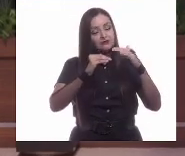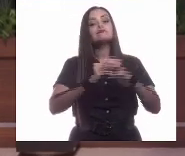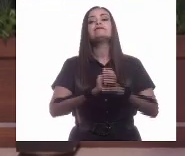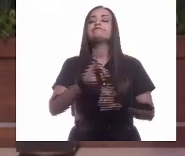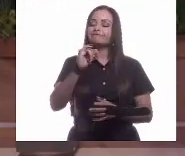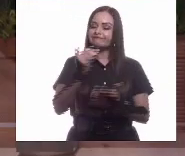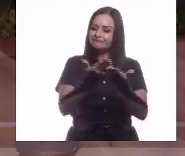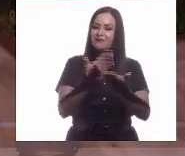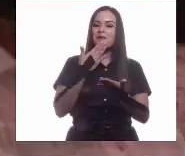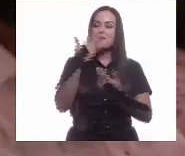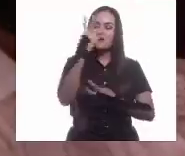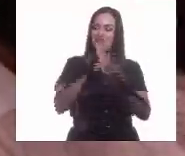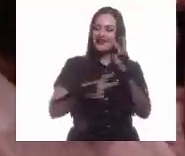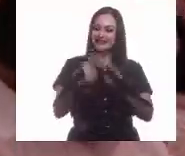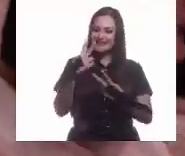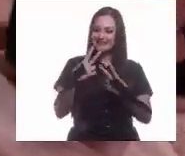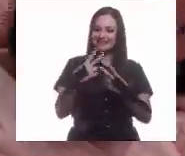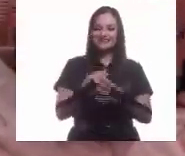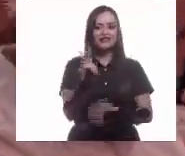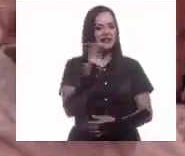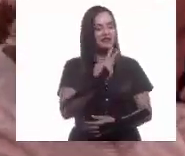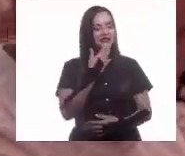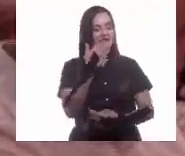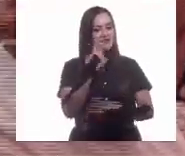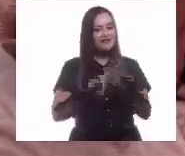Zona Naval. Bienvenido también, almirante.